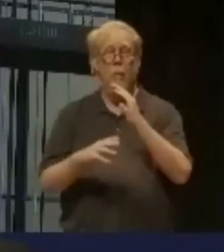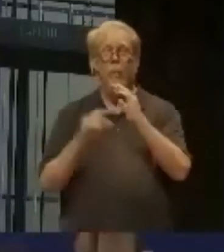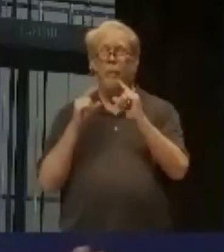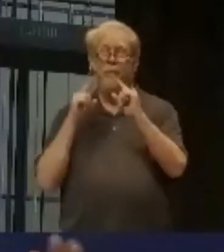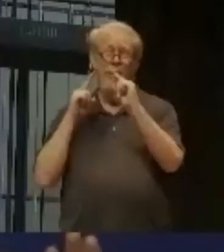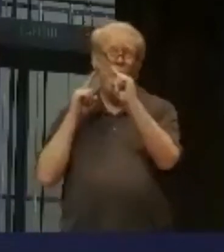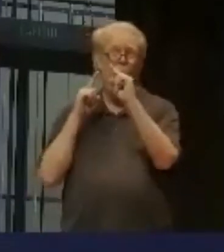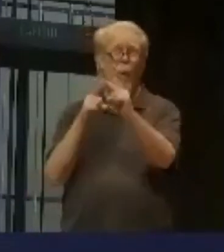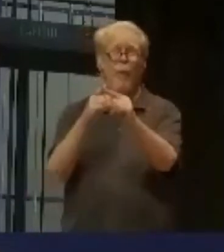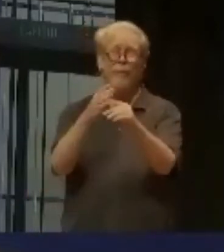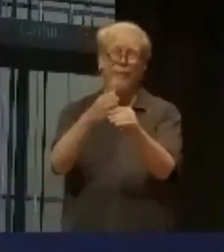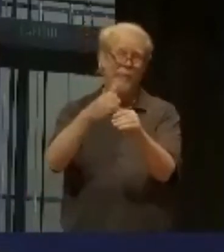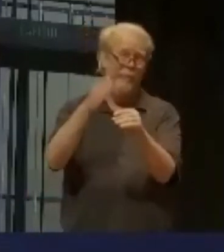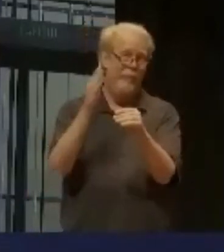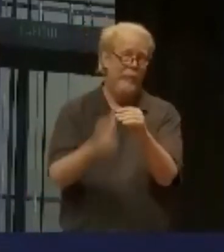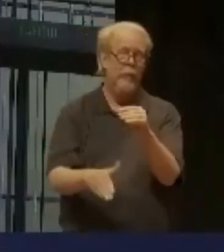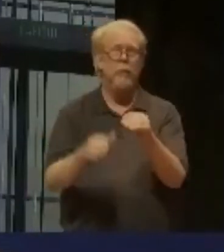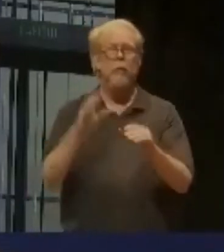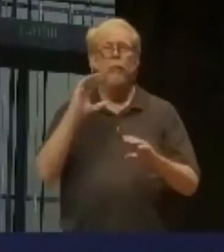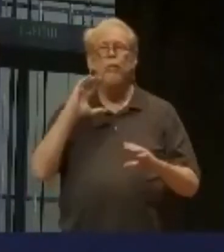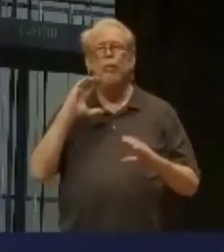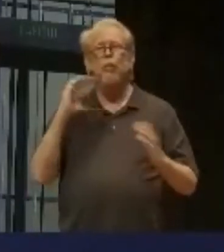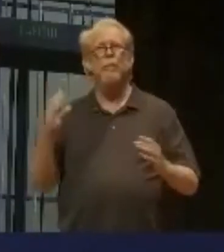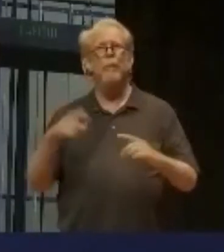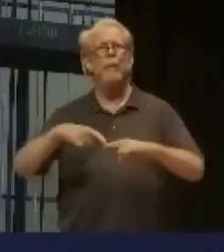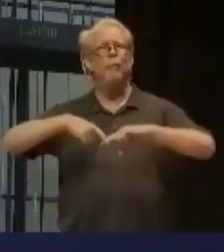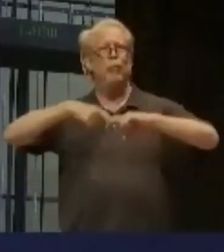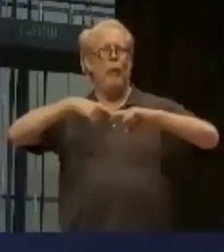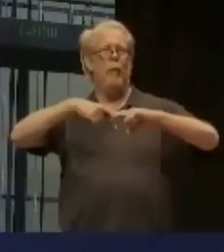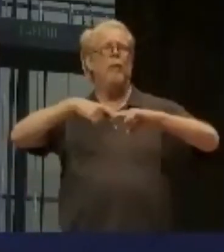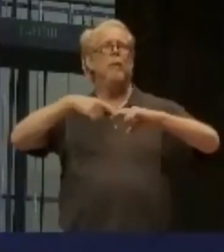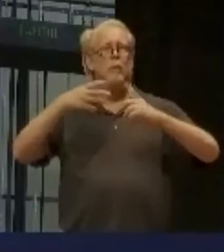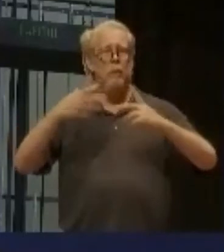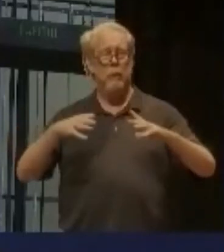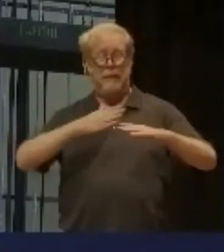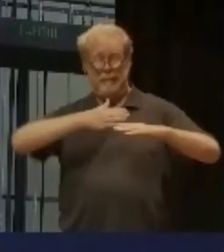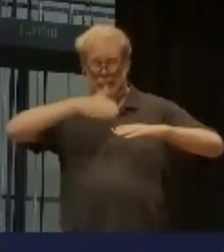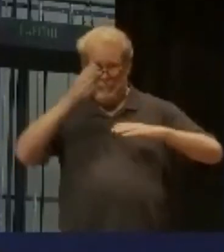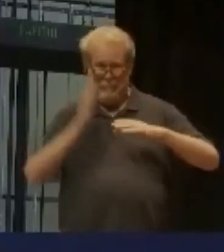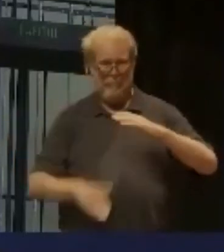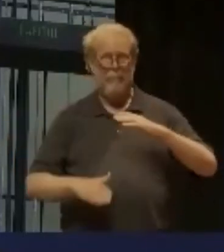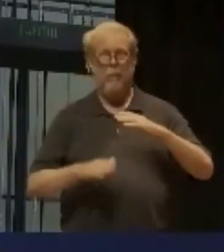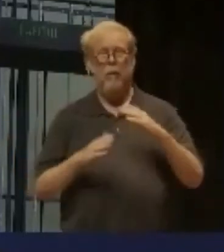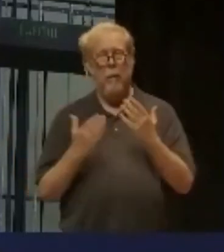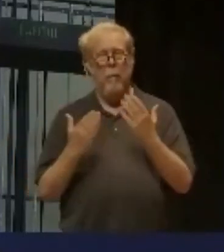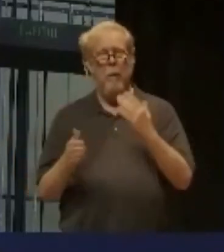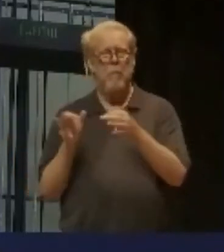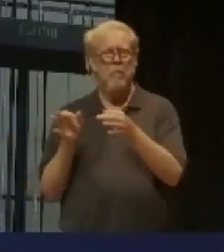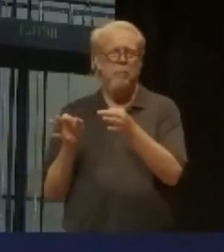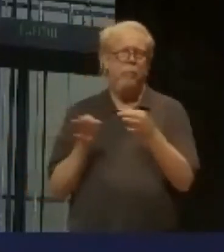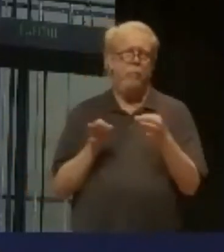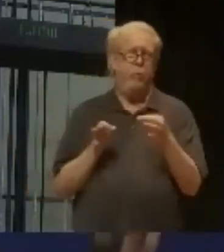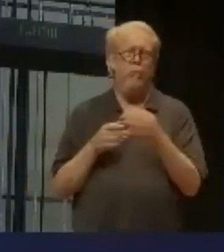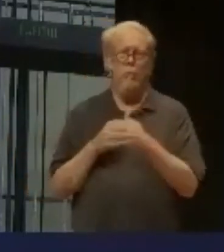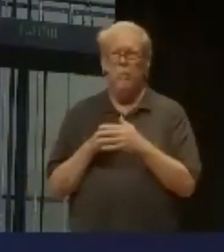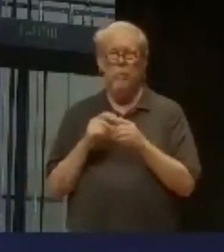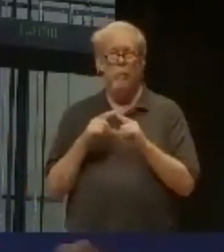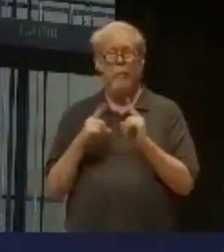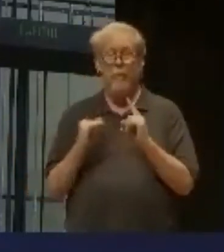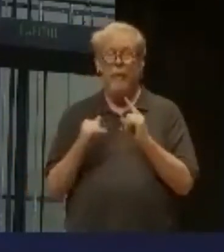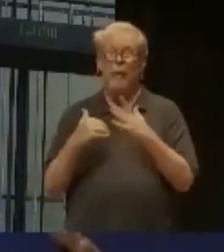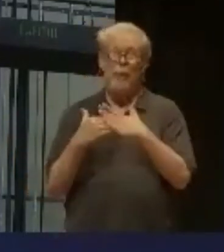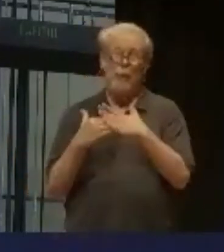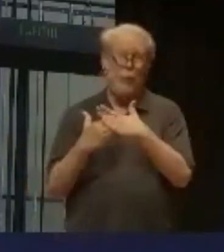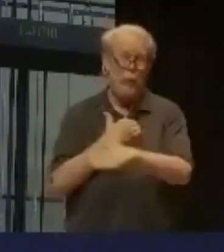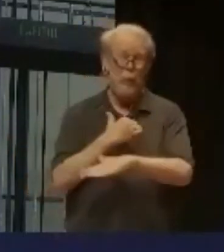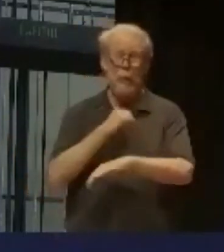Nuevamente va a estar abierto para los estudiantes en otoño. Queremos terminarlo para diciembre y con suerte podemos hacerlo